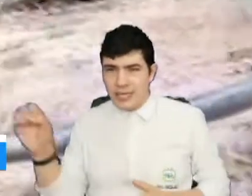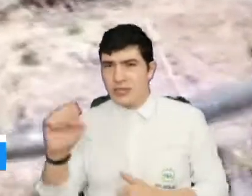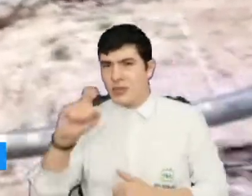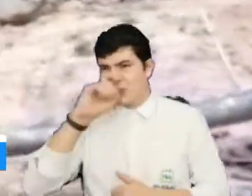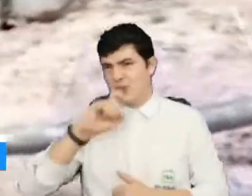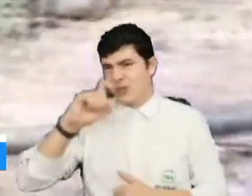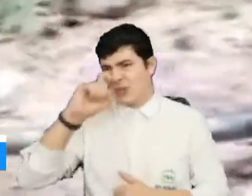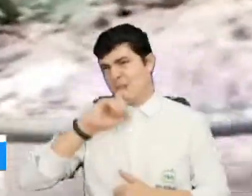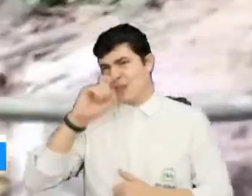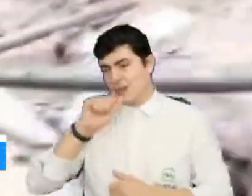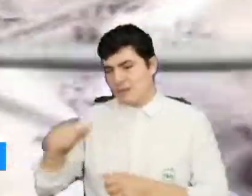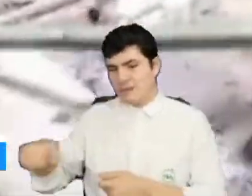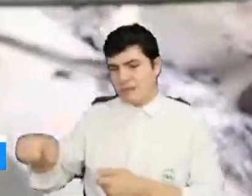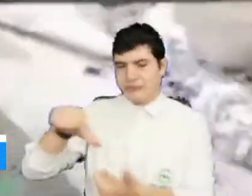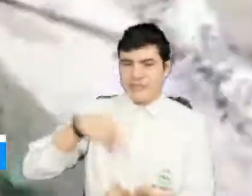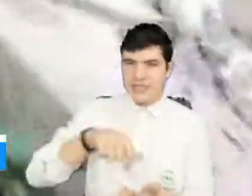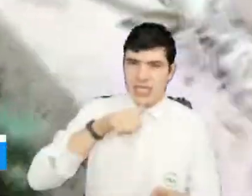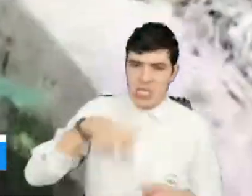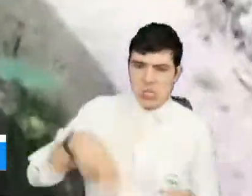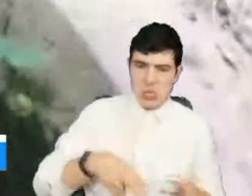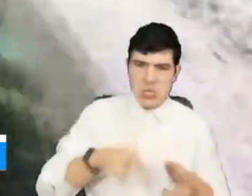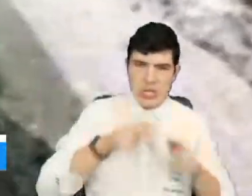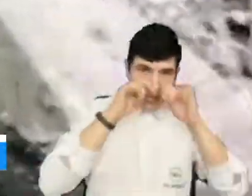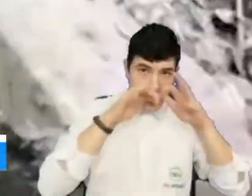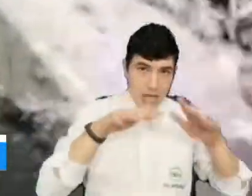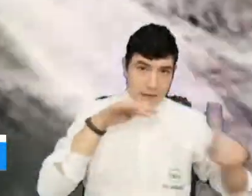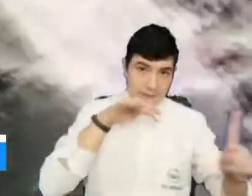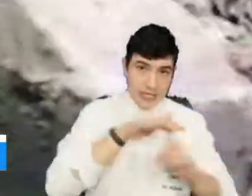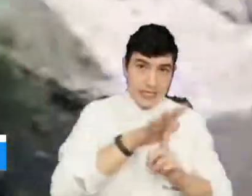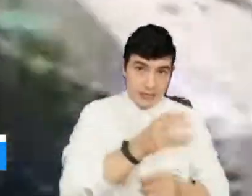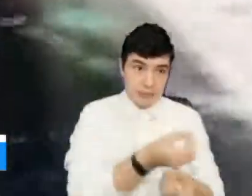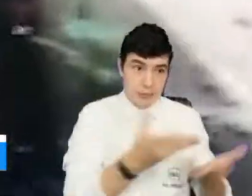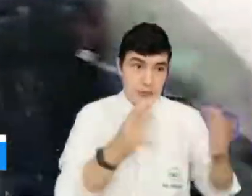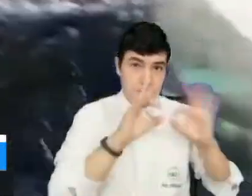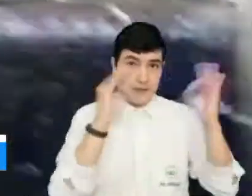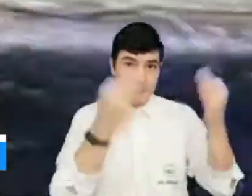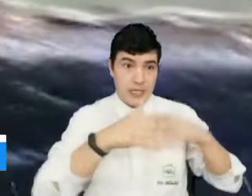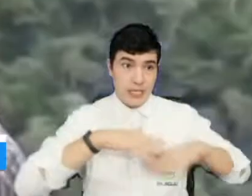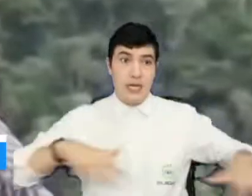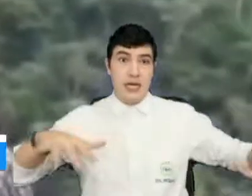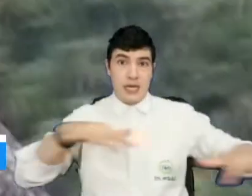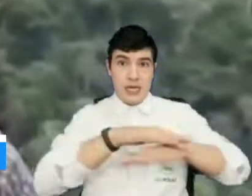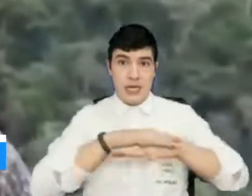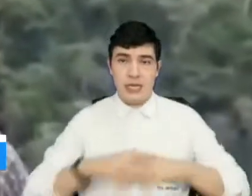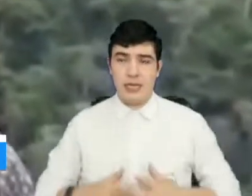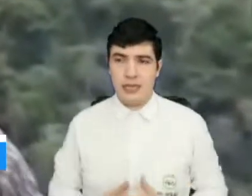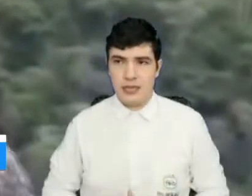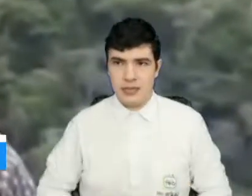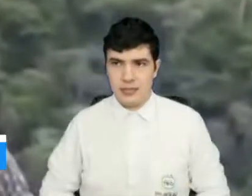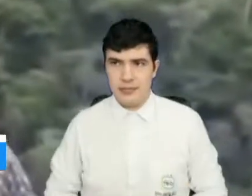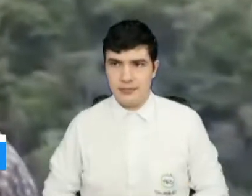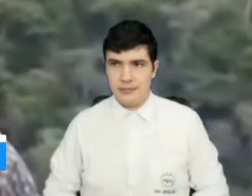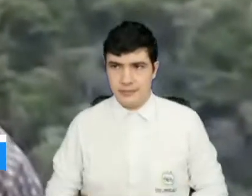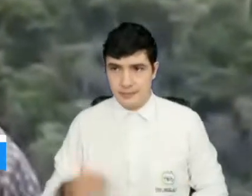decenas de familias. Hemos podido comprobar de que dichas aguas negras, digámoslo